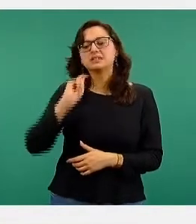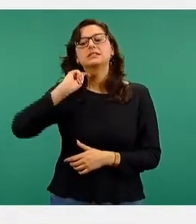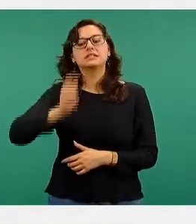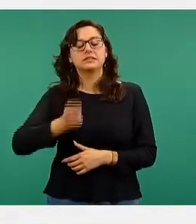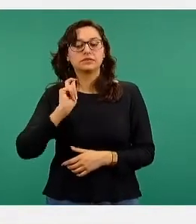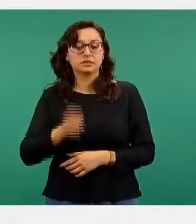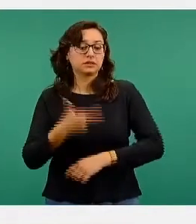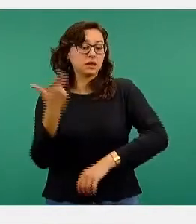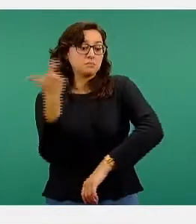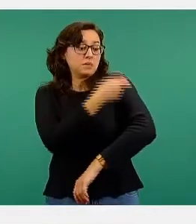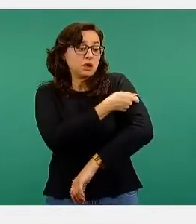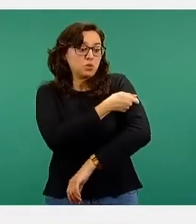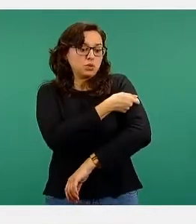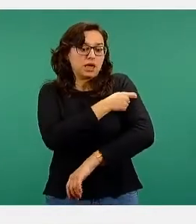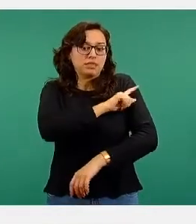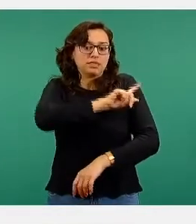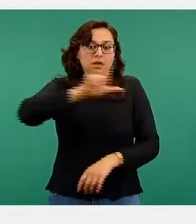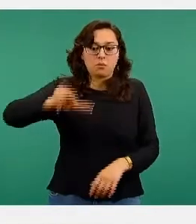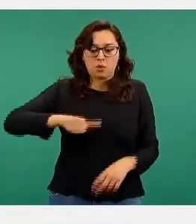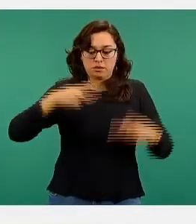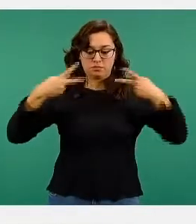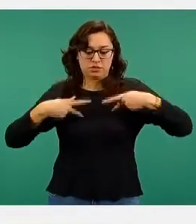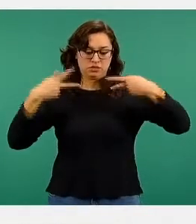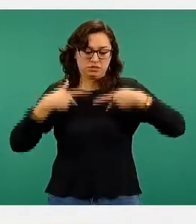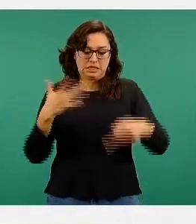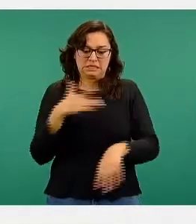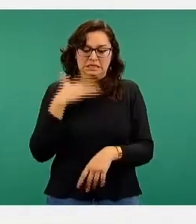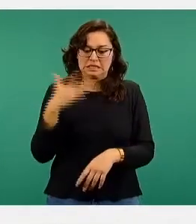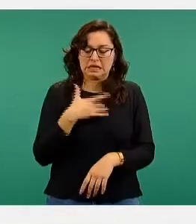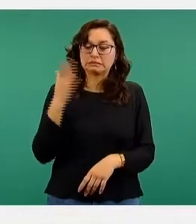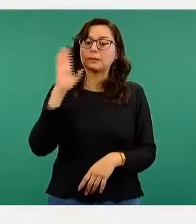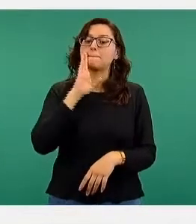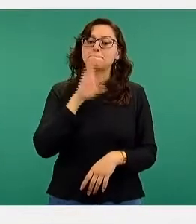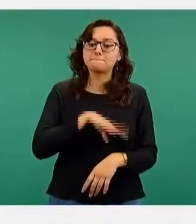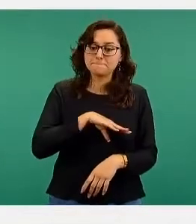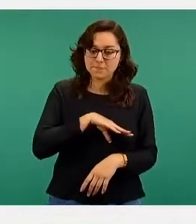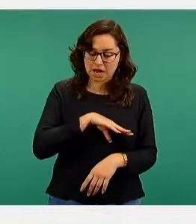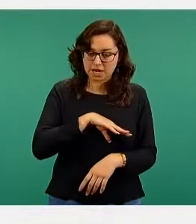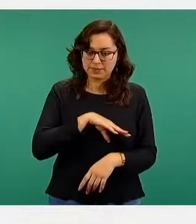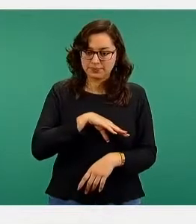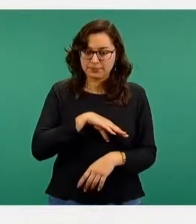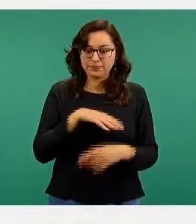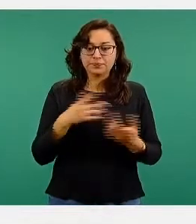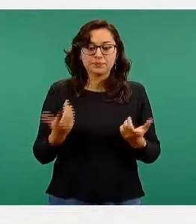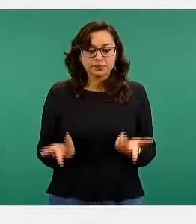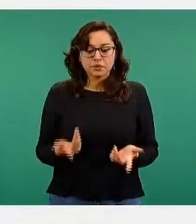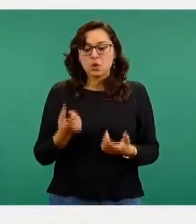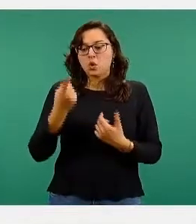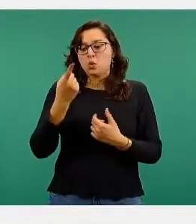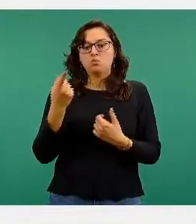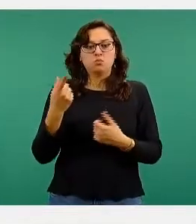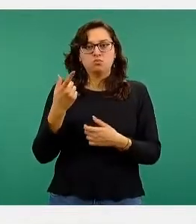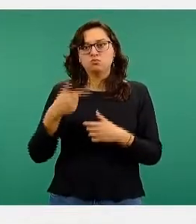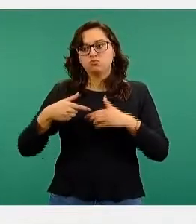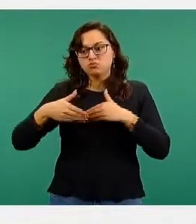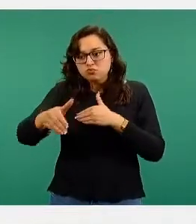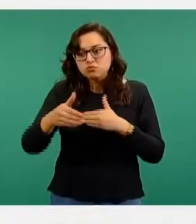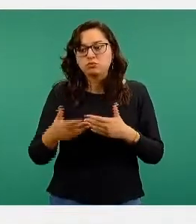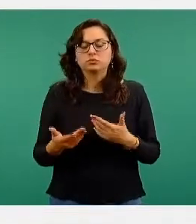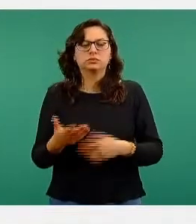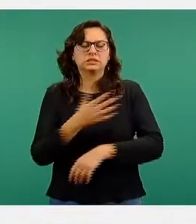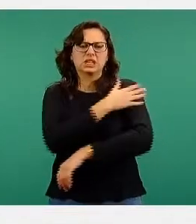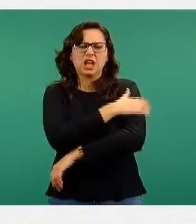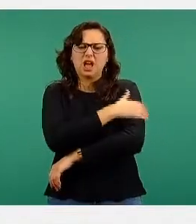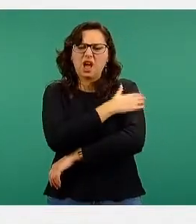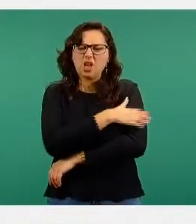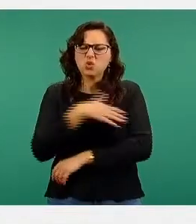los síntomas que tienen las personas al momento de vacunarse o en las primeras pocos días. Por ejemplo, dolor